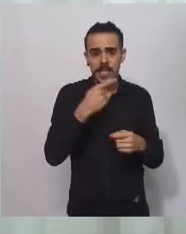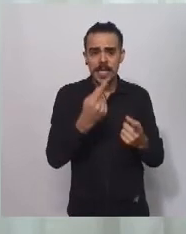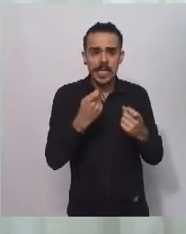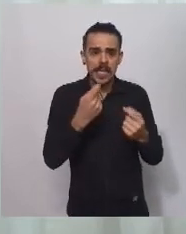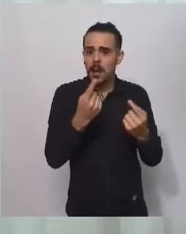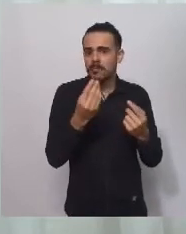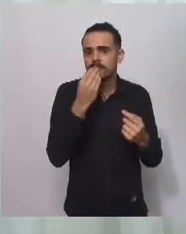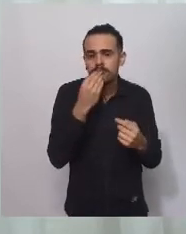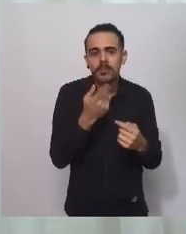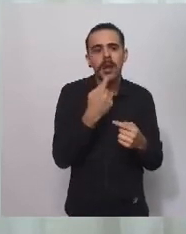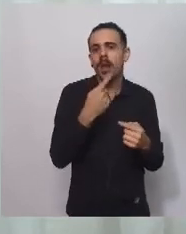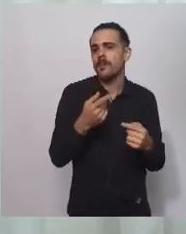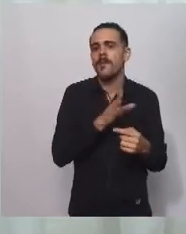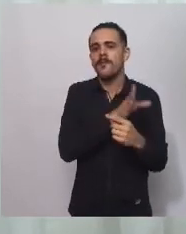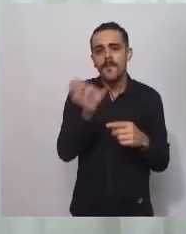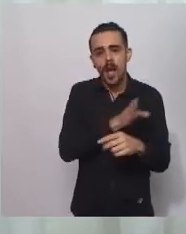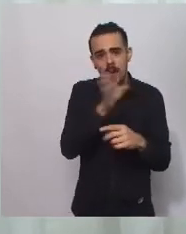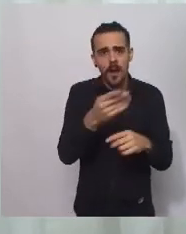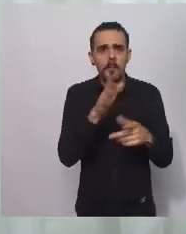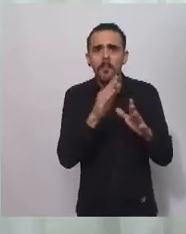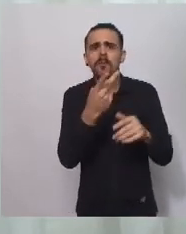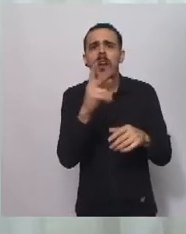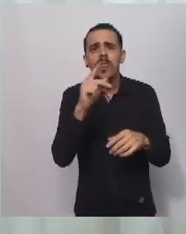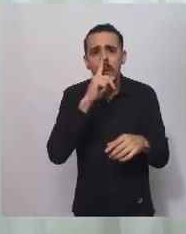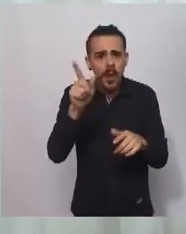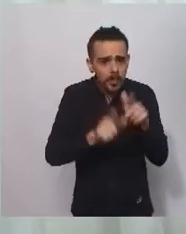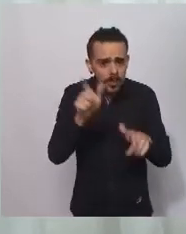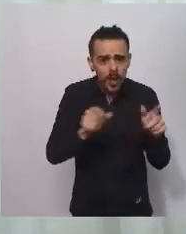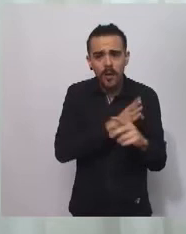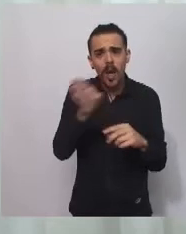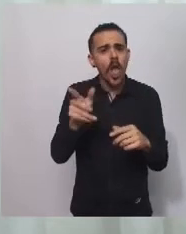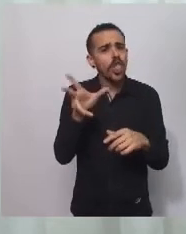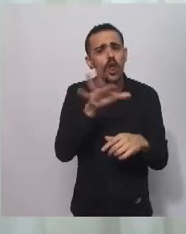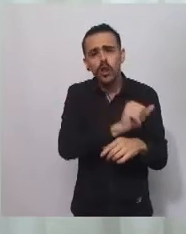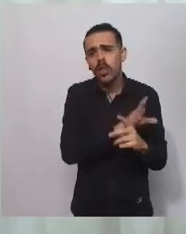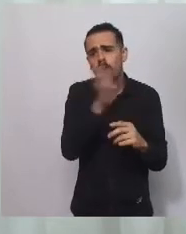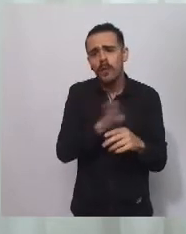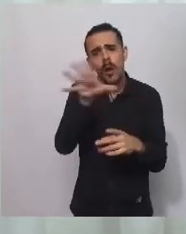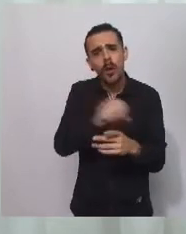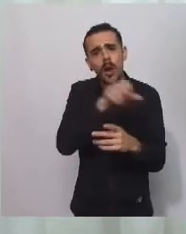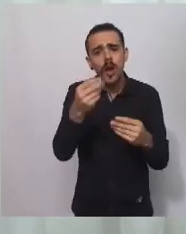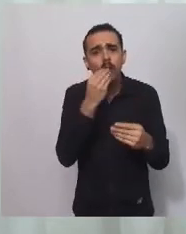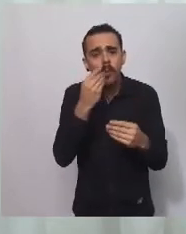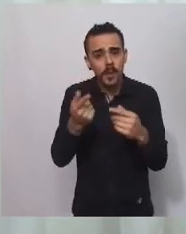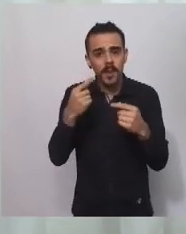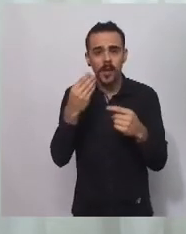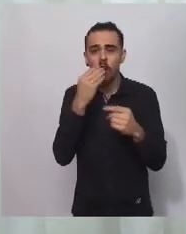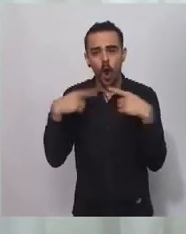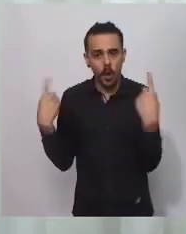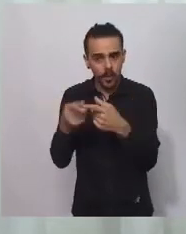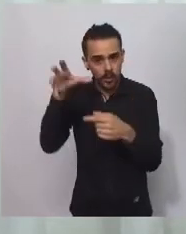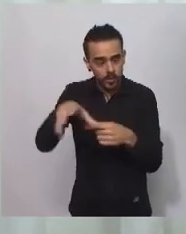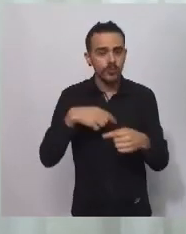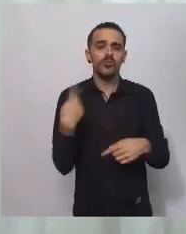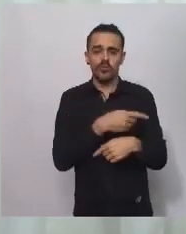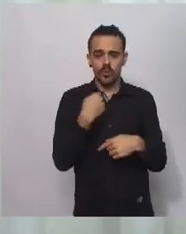asisten a 20.000 personas que a diario van a buscar su ración hemos incrementado en un 35 por ciento las partidas los comedores